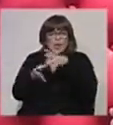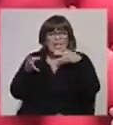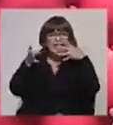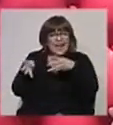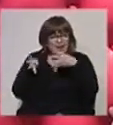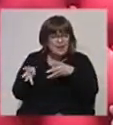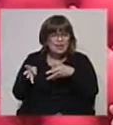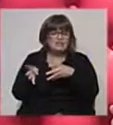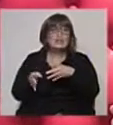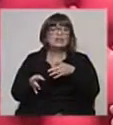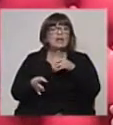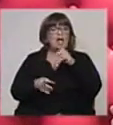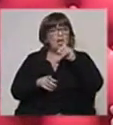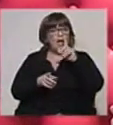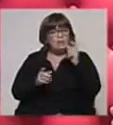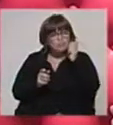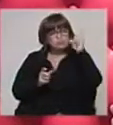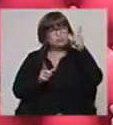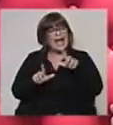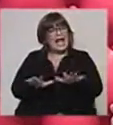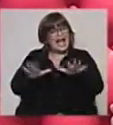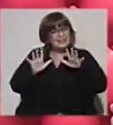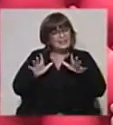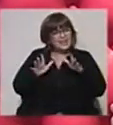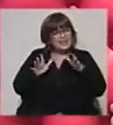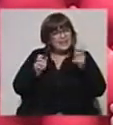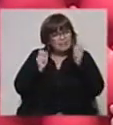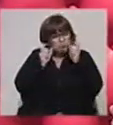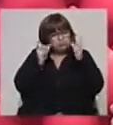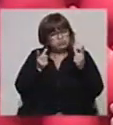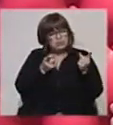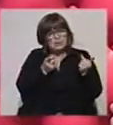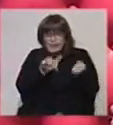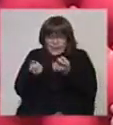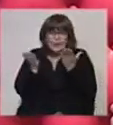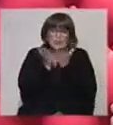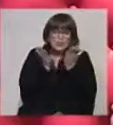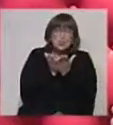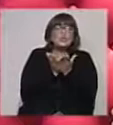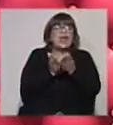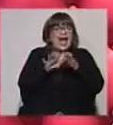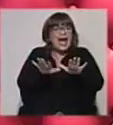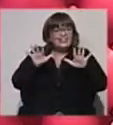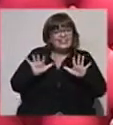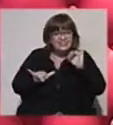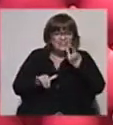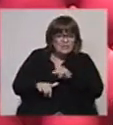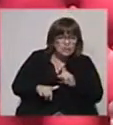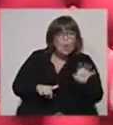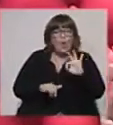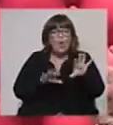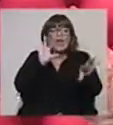bélico. ¿Hay una formación específica para esa gente? ¿Cómo se la elige? ¿Cómo